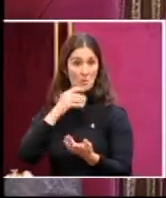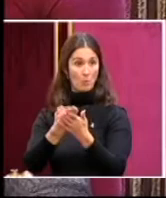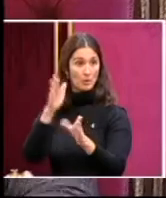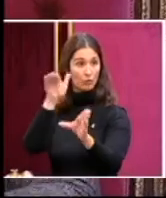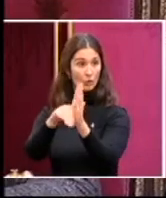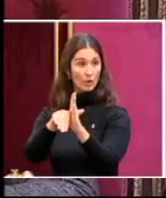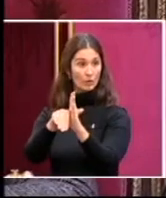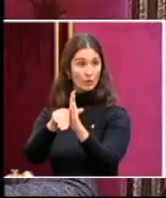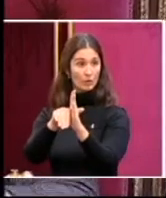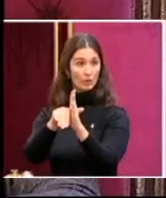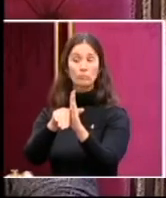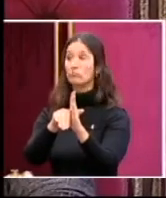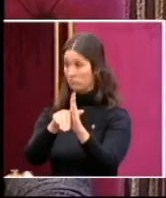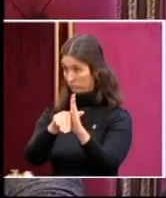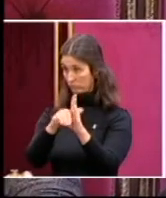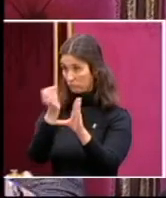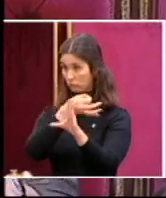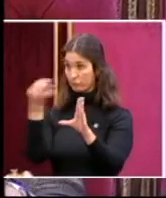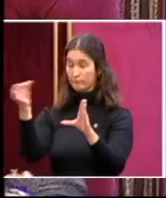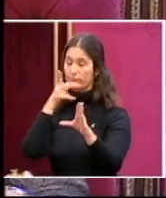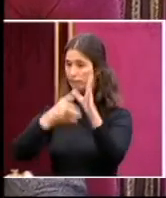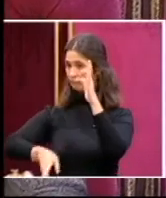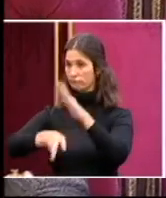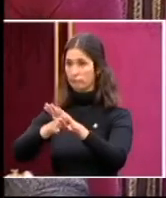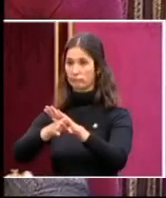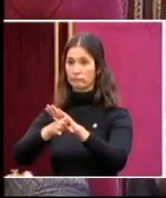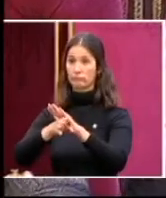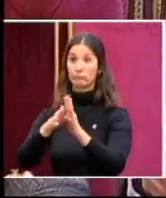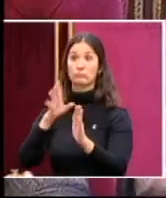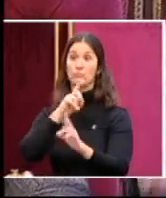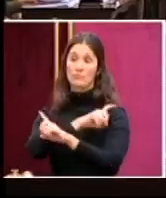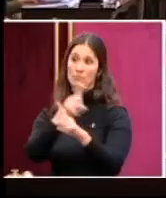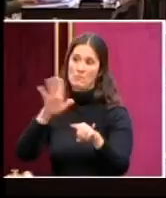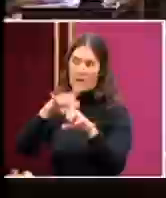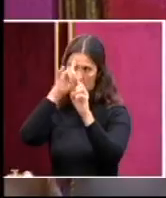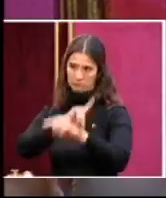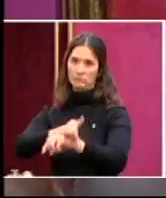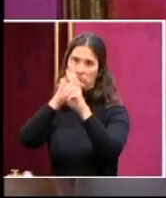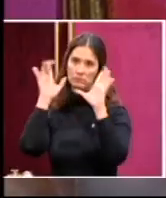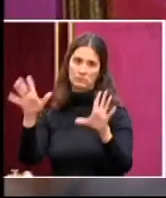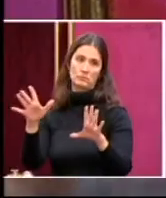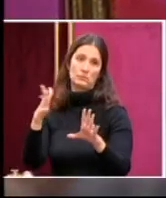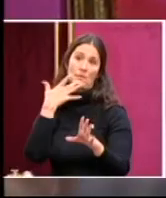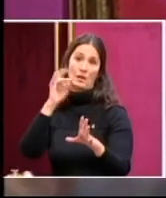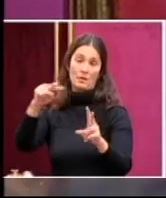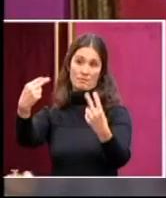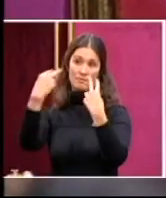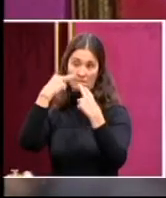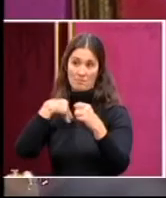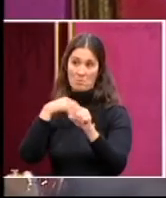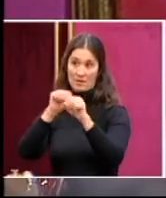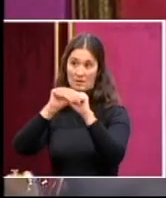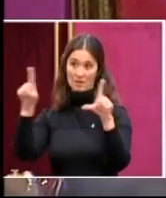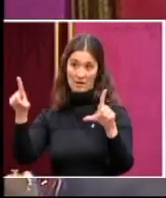votación. Es correcto. Pasaríamos, por tanto, insisto, para dejar claro también a quienes nos están viendo a través de la